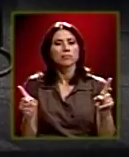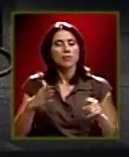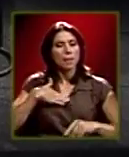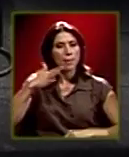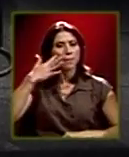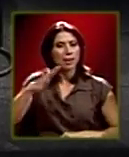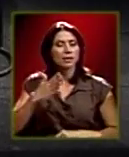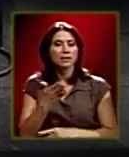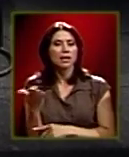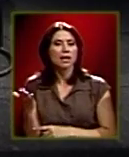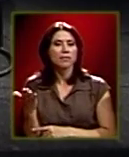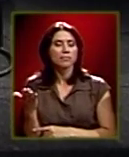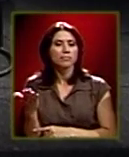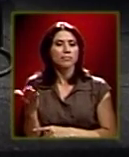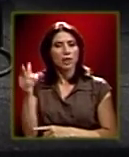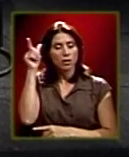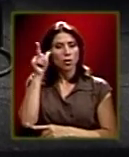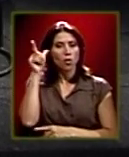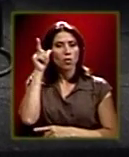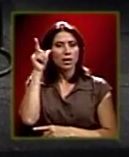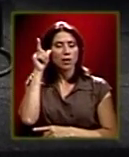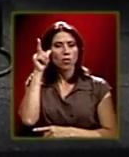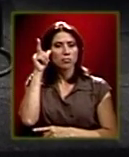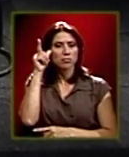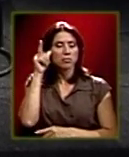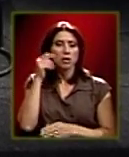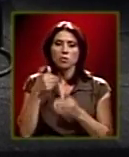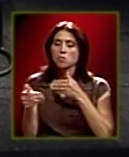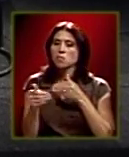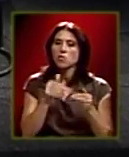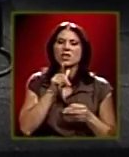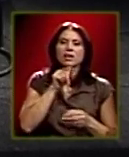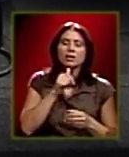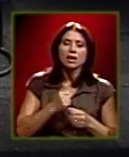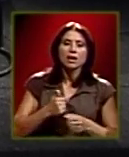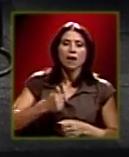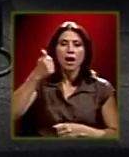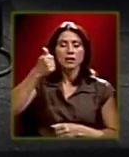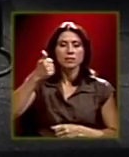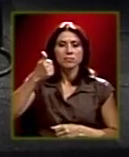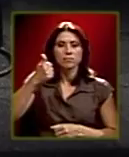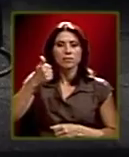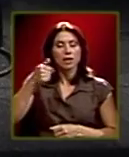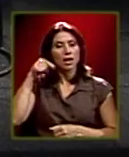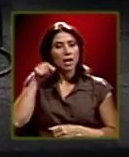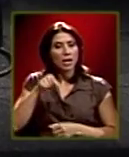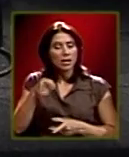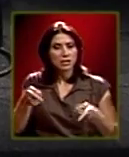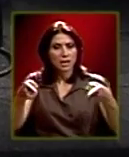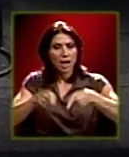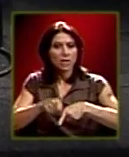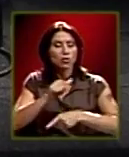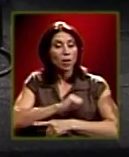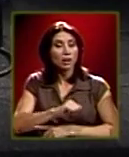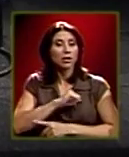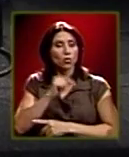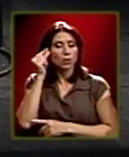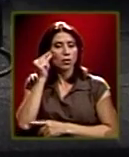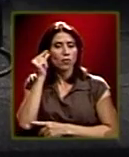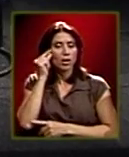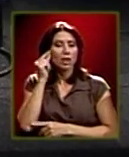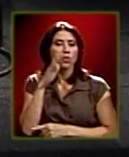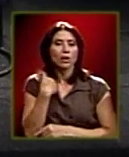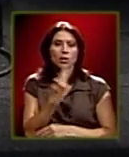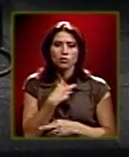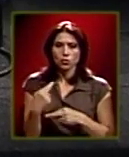parece que lo lógico es que quien gane, y en este caso pues la actitud digamos del gobierno que nos toca